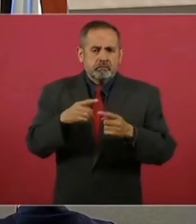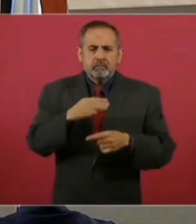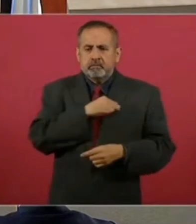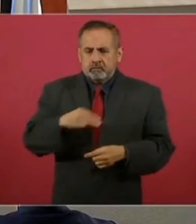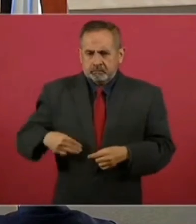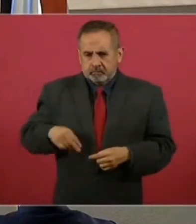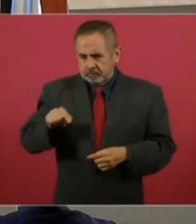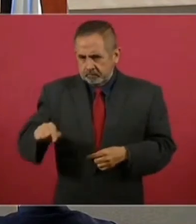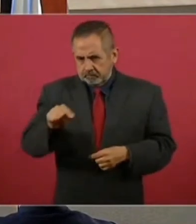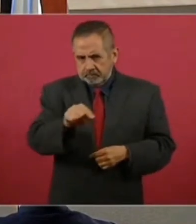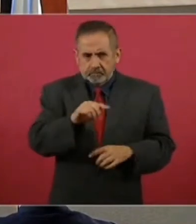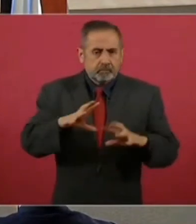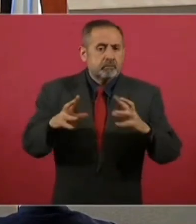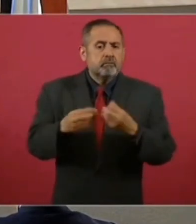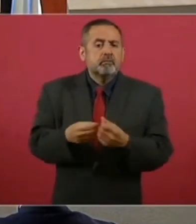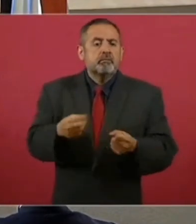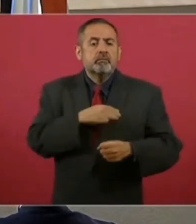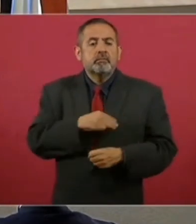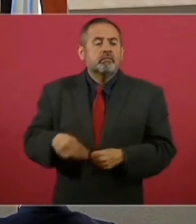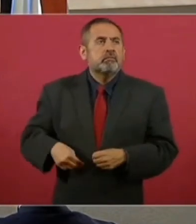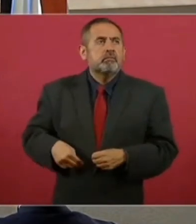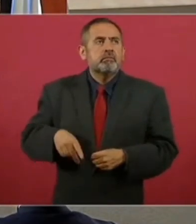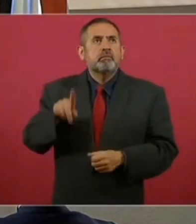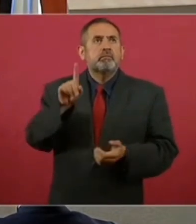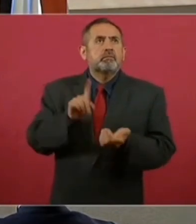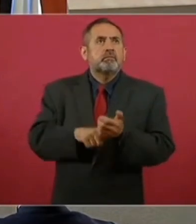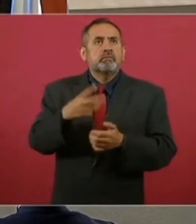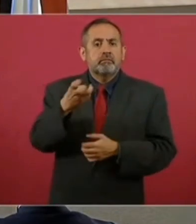localidades. Municipios son